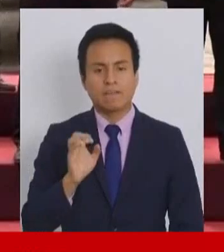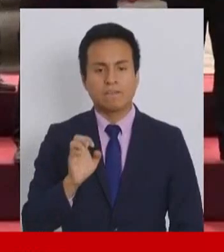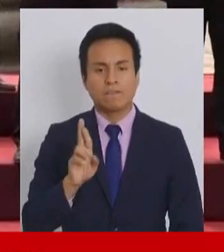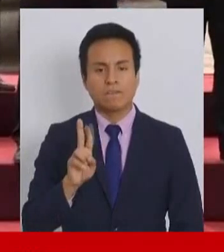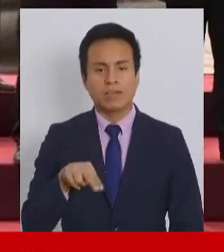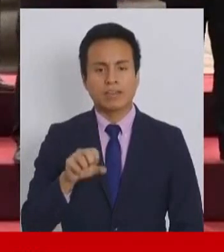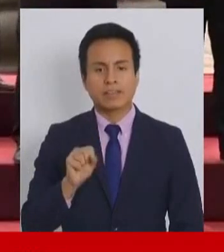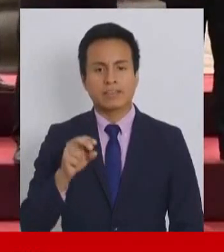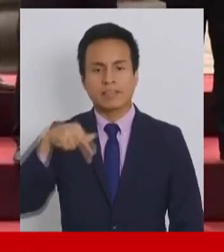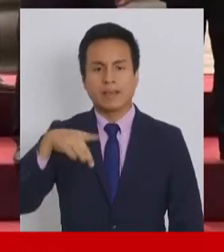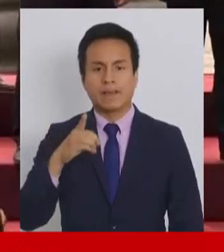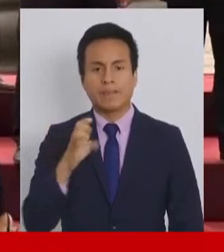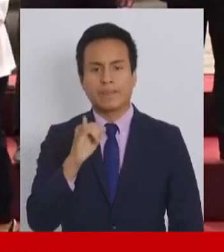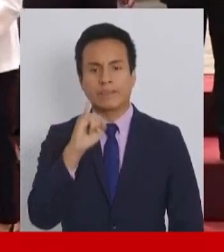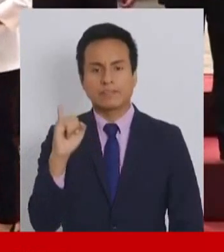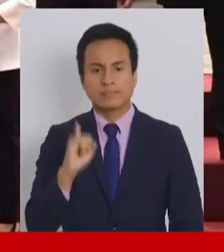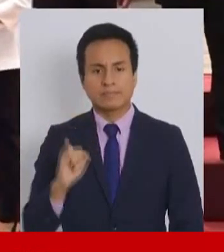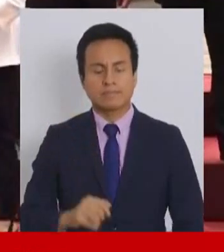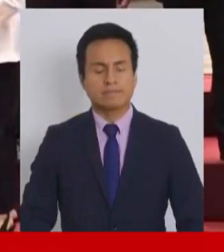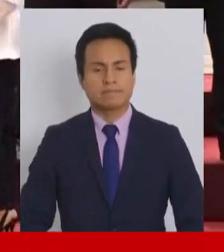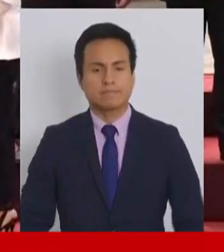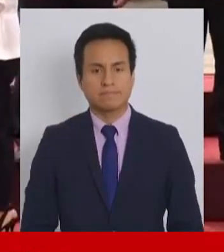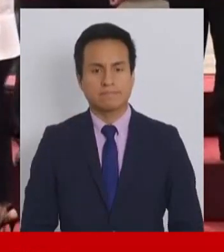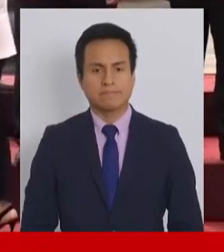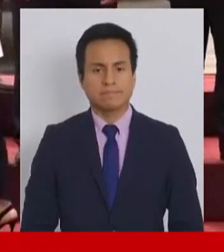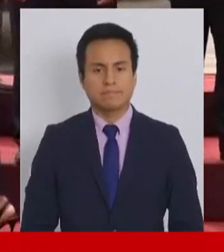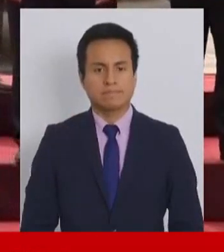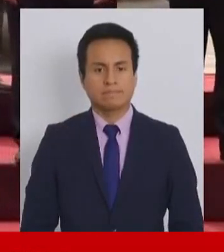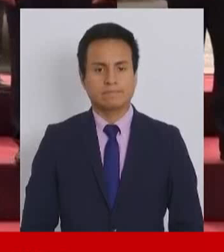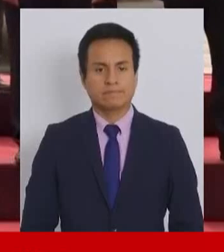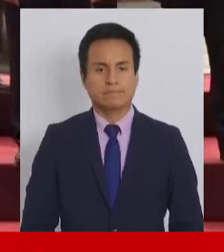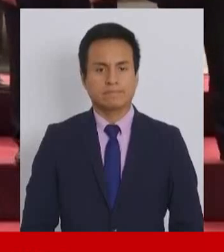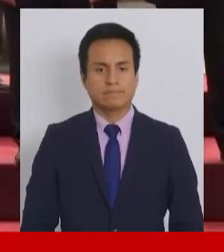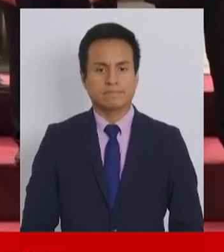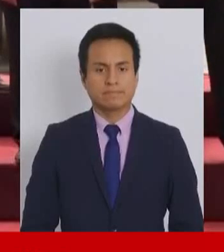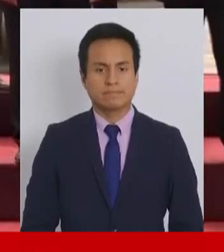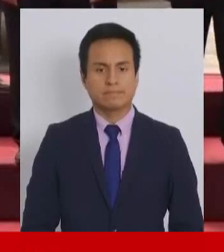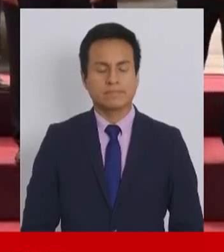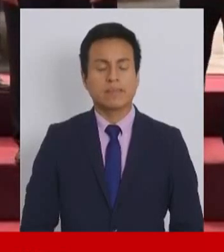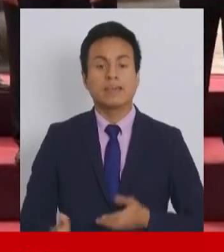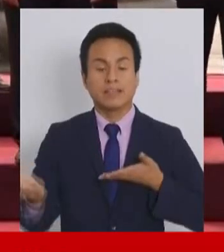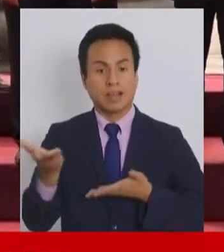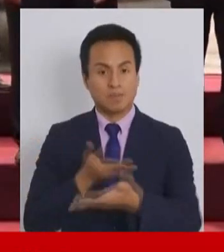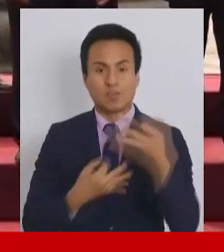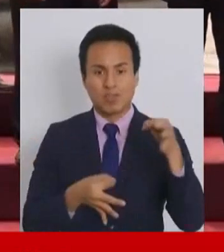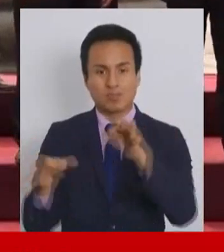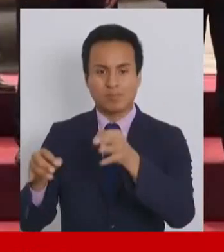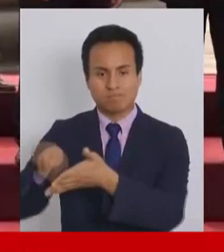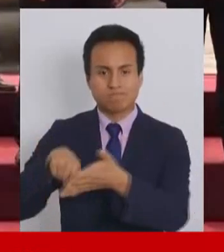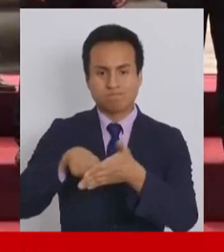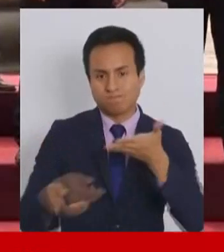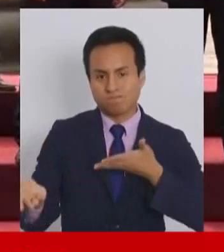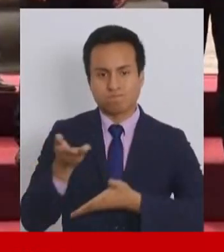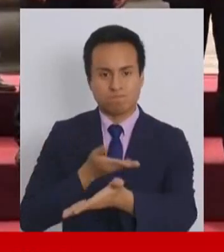Alberto Fernández. Declaración conjunta de ambos países, la declaración protocolar que se realiza en el